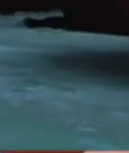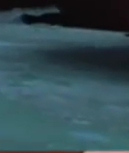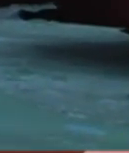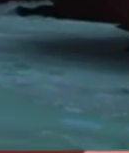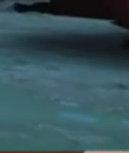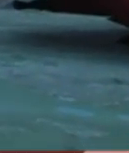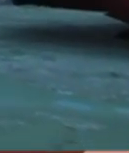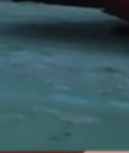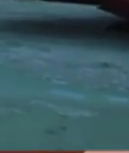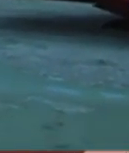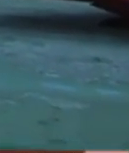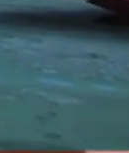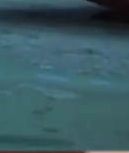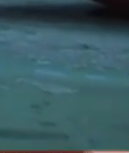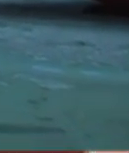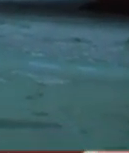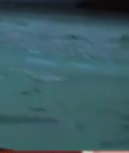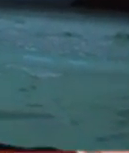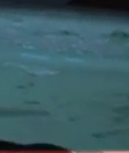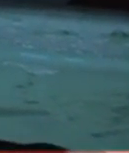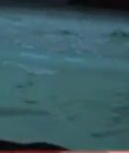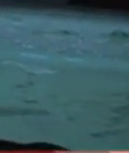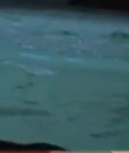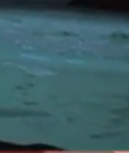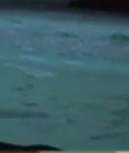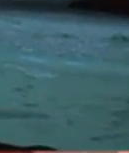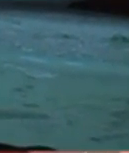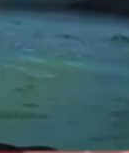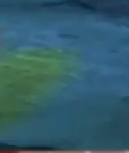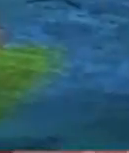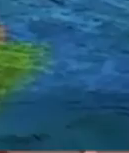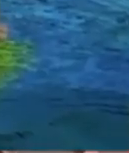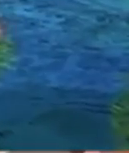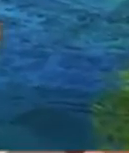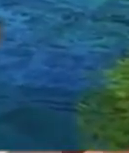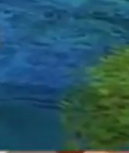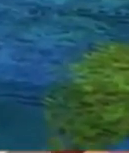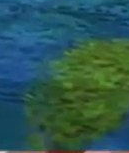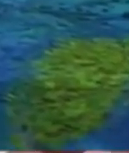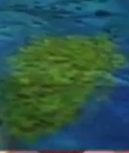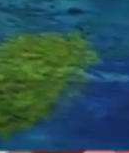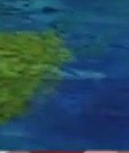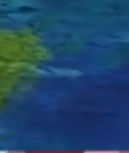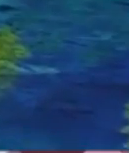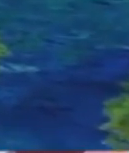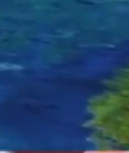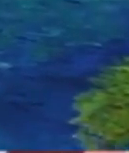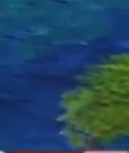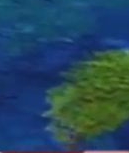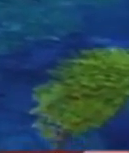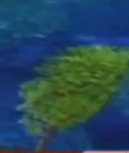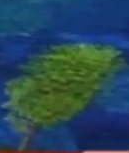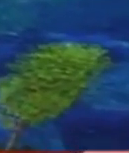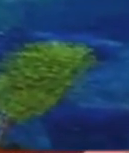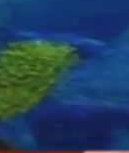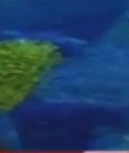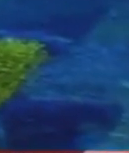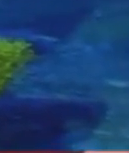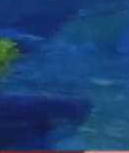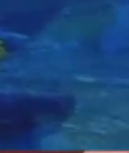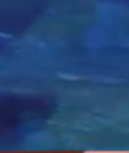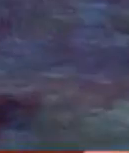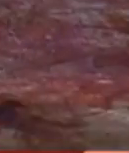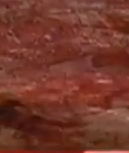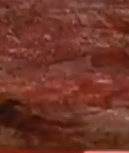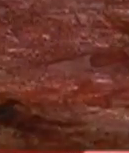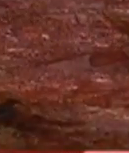234 metros cuadrados de extensión la convierten en una de las representaciones urbanísticas más grandes del mundo. Sobre la gran maqueta se